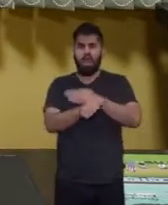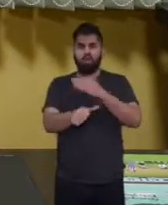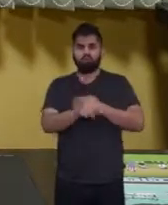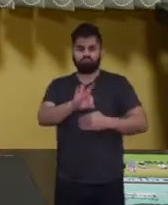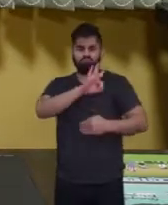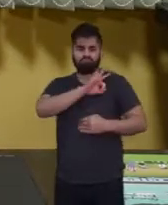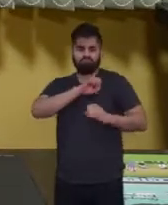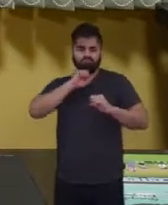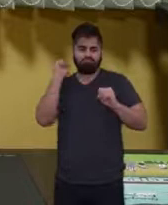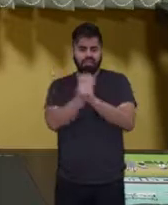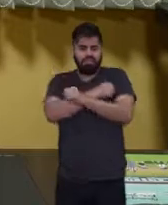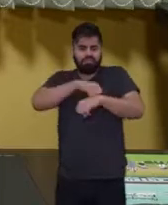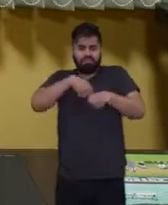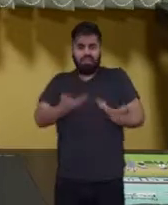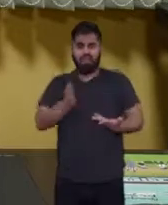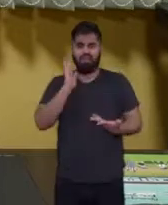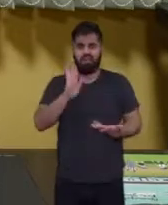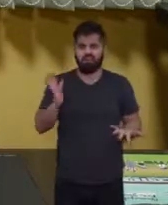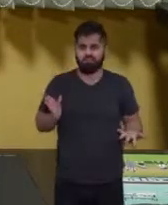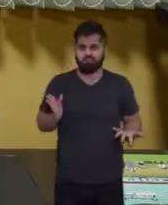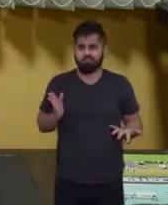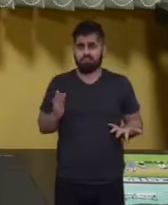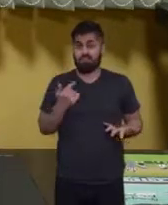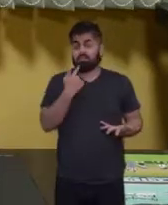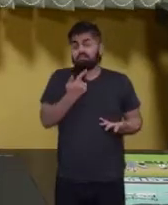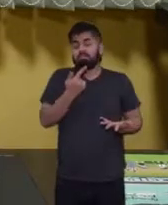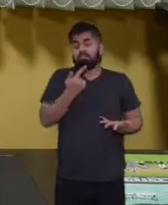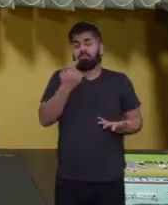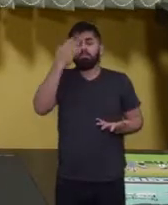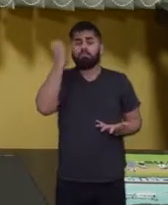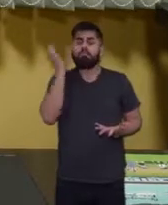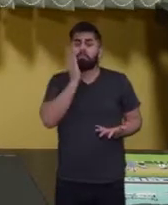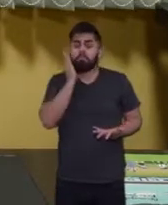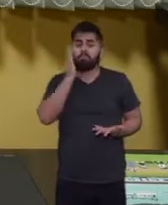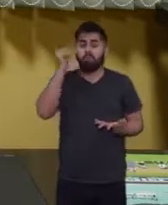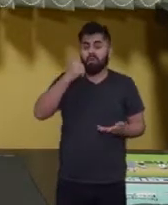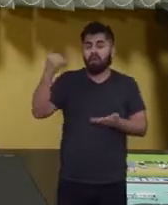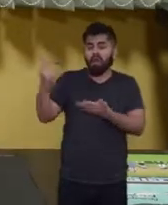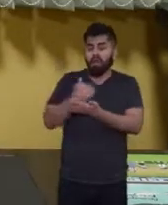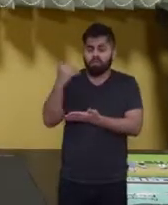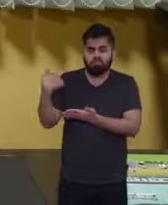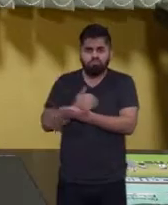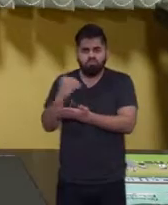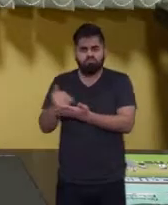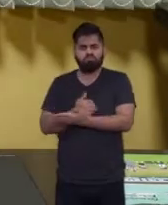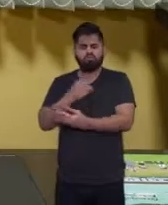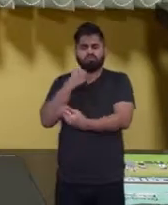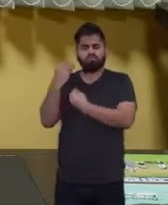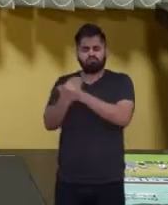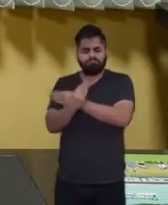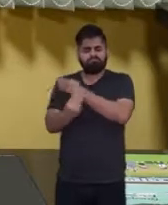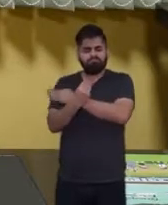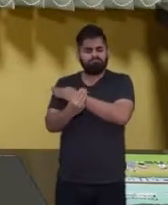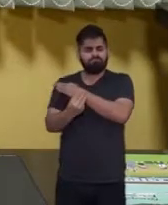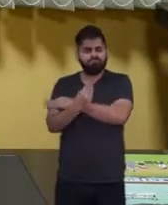el mejor egresado de su promoción. Pero él dice, fue mi papá, mi mamá, quien acompañó mi proceso de estos